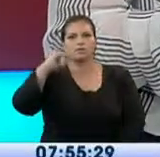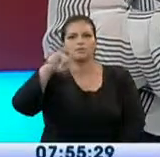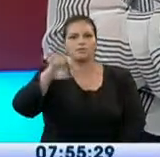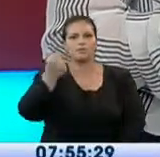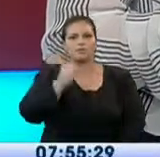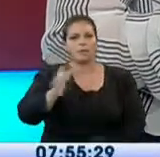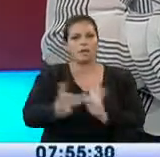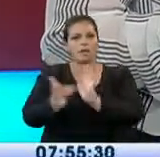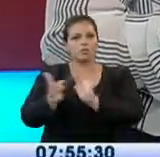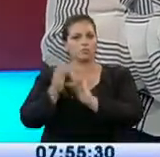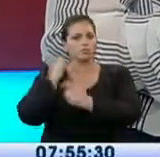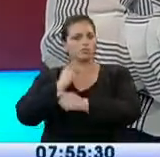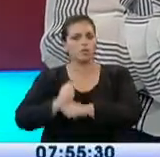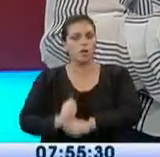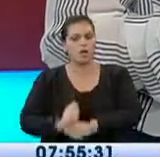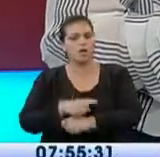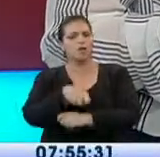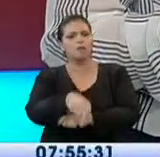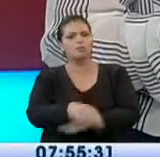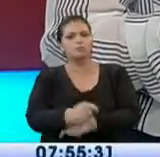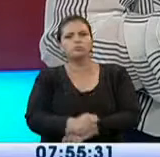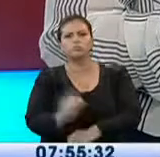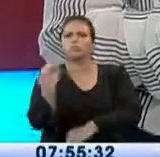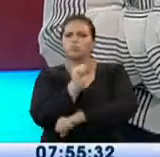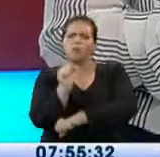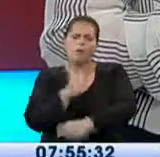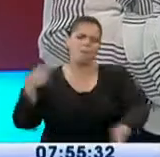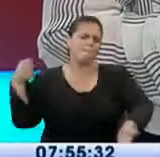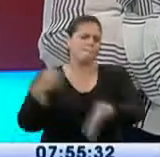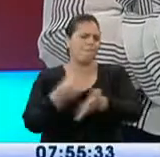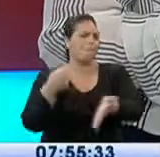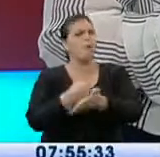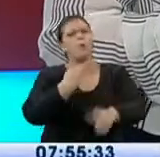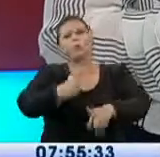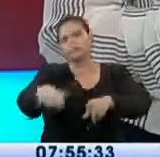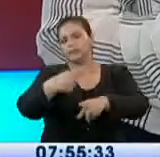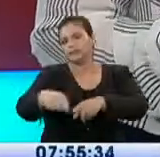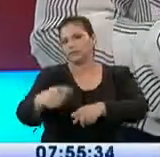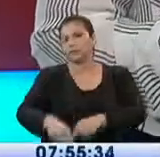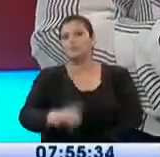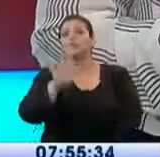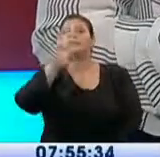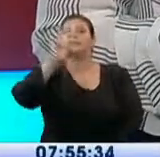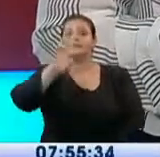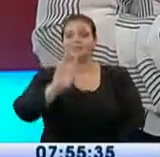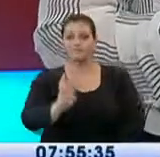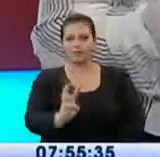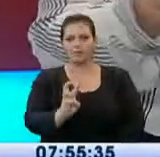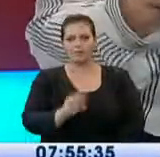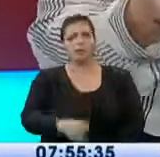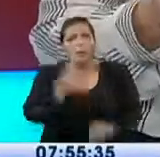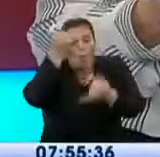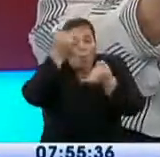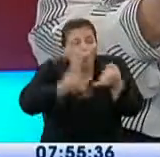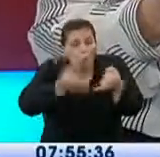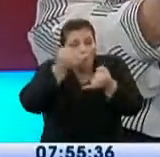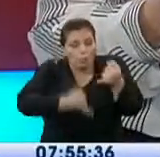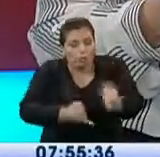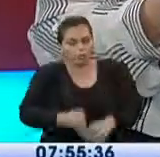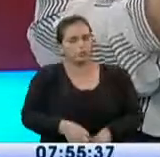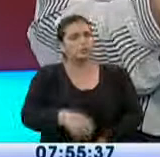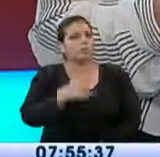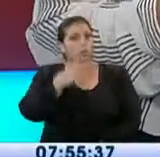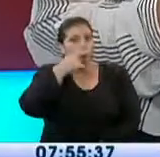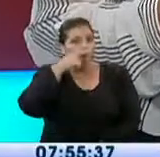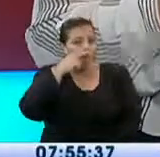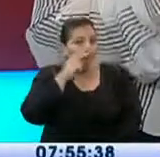adultos mayores perdió la vida tras ser arrollada por un bus. Las causas van desde exceso de velocidad, la imprudencia de transeúntes